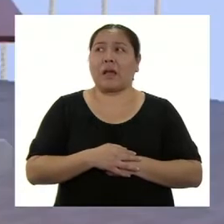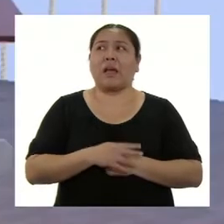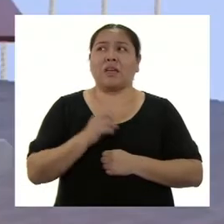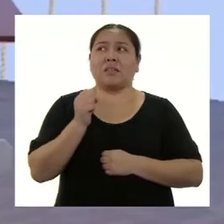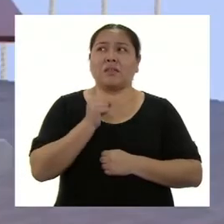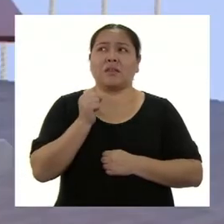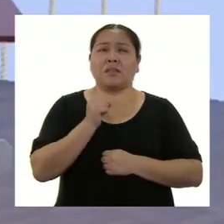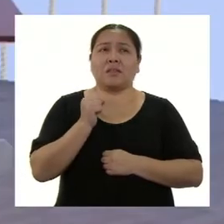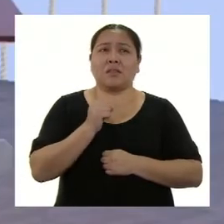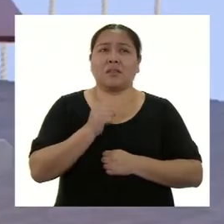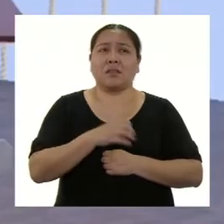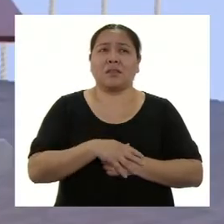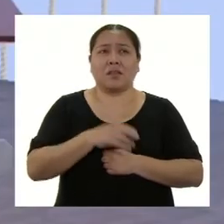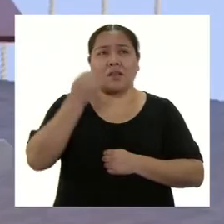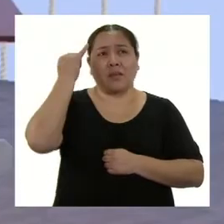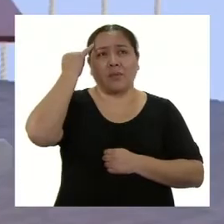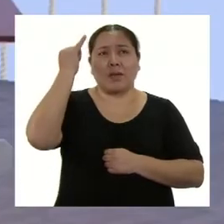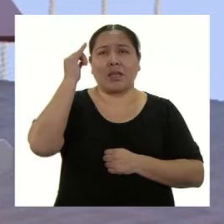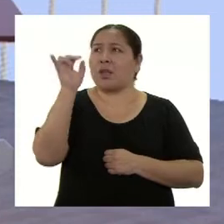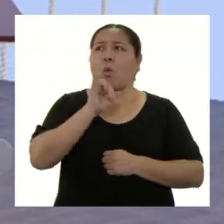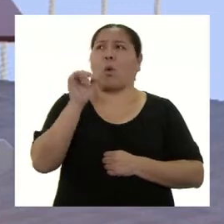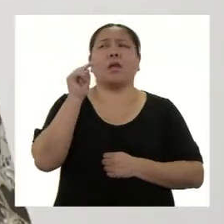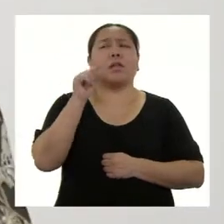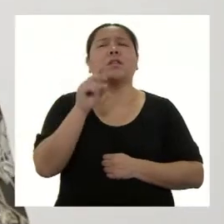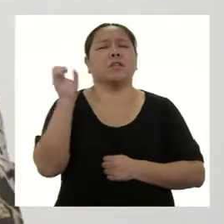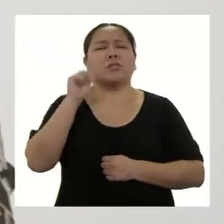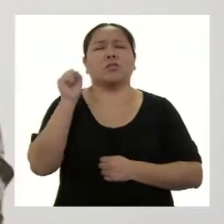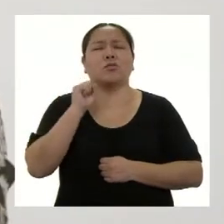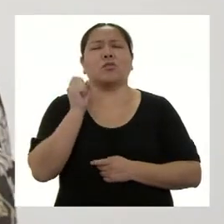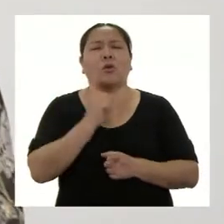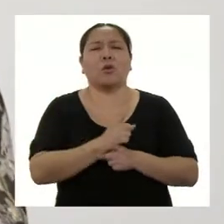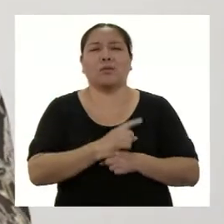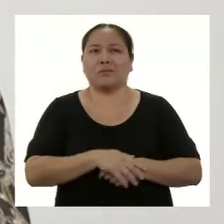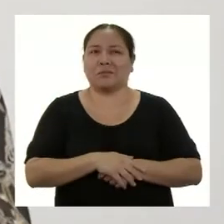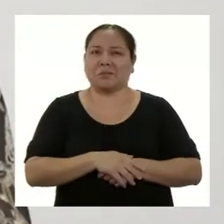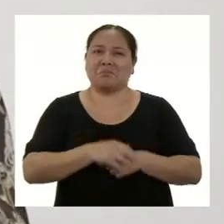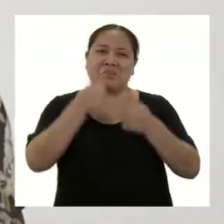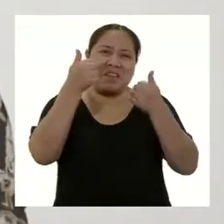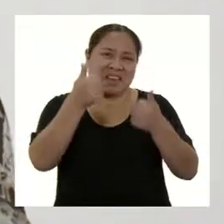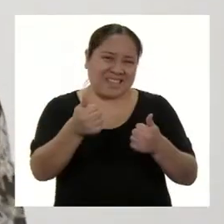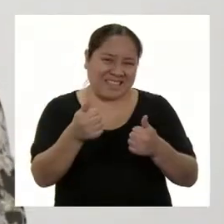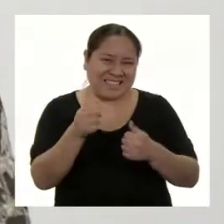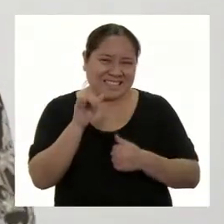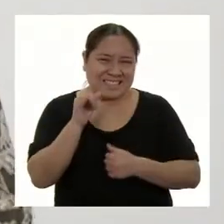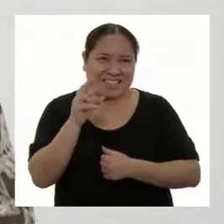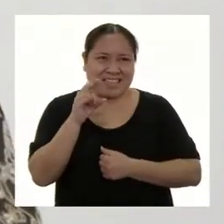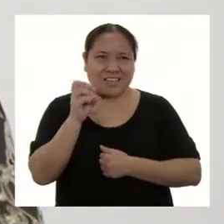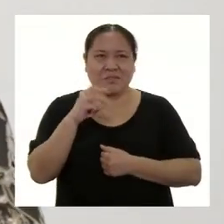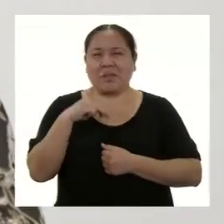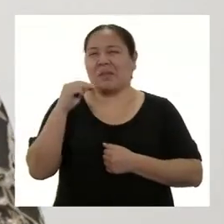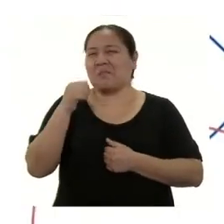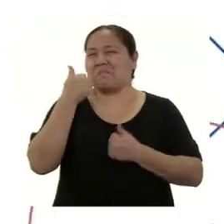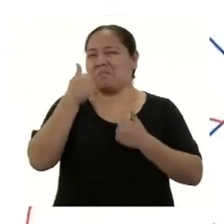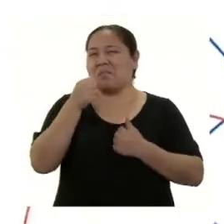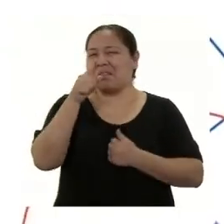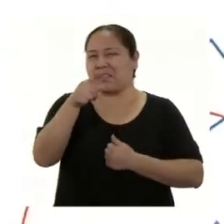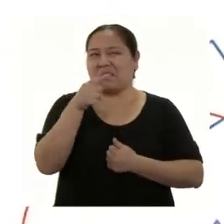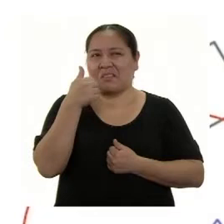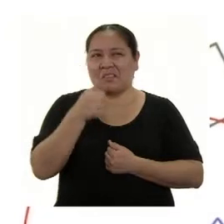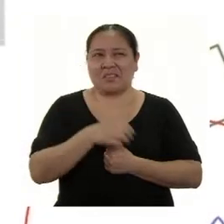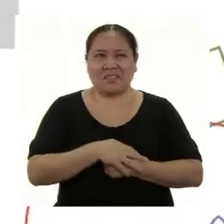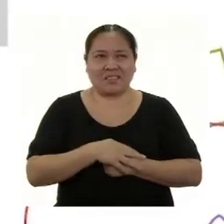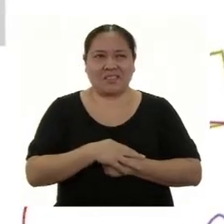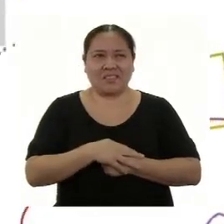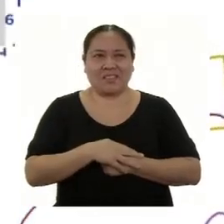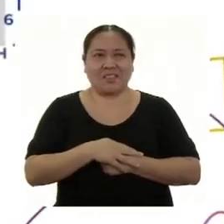Sí. La imaginé así, igualita. Muy bien, Yaremis. Sí que eres buena en esto. Como